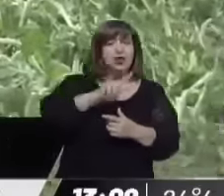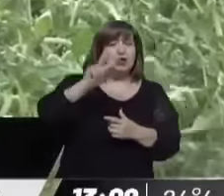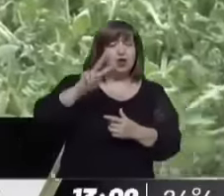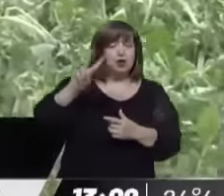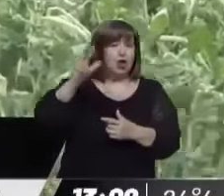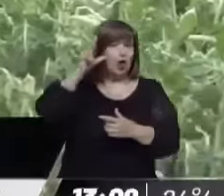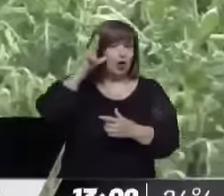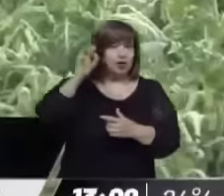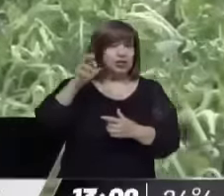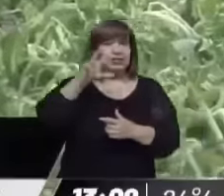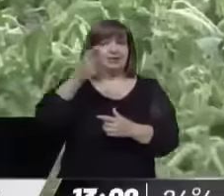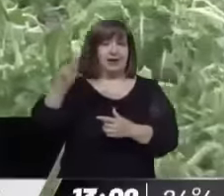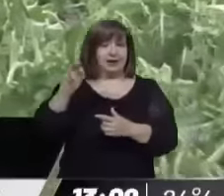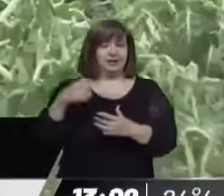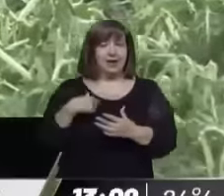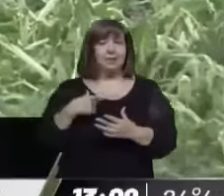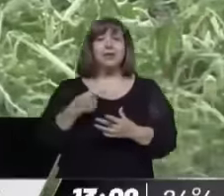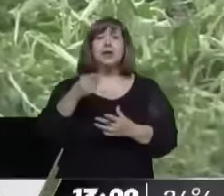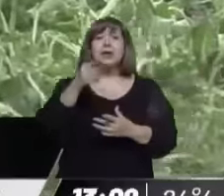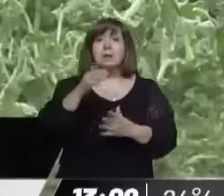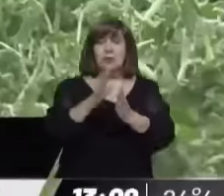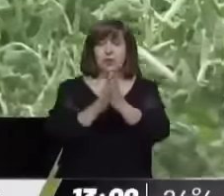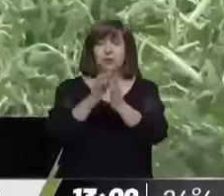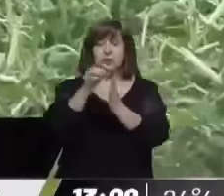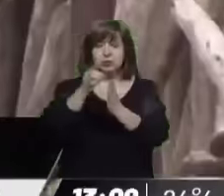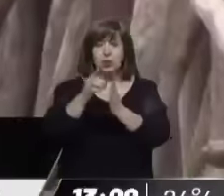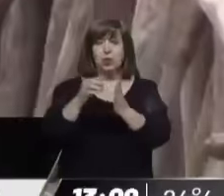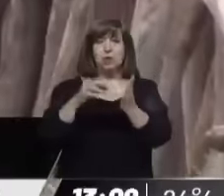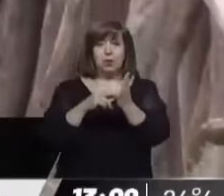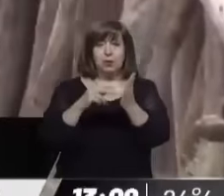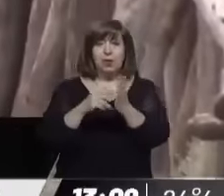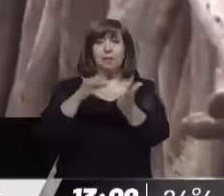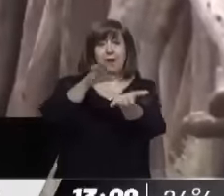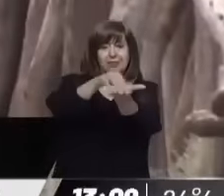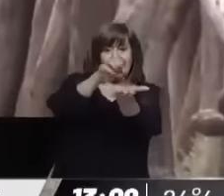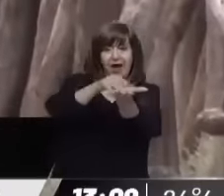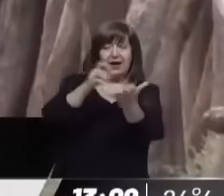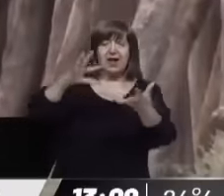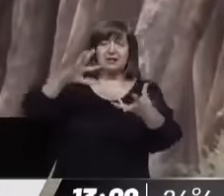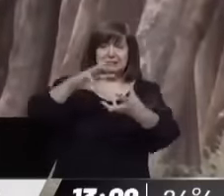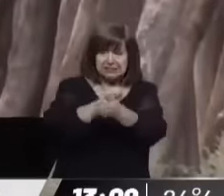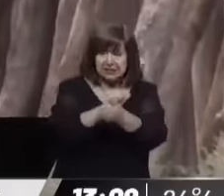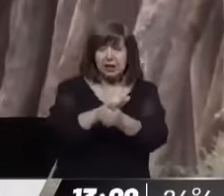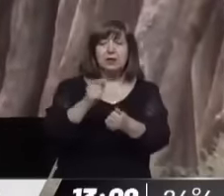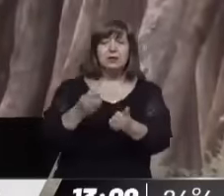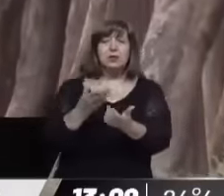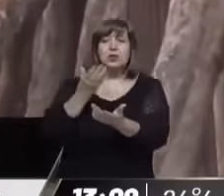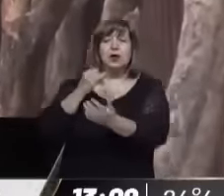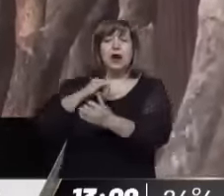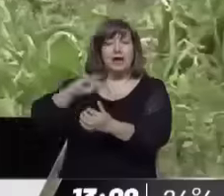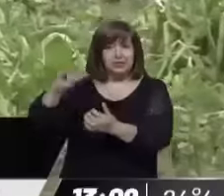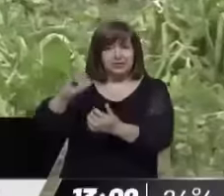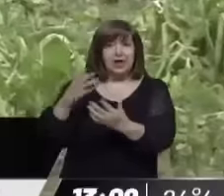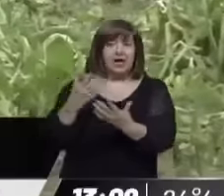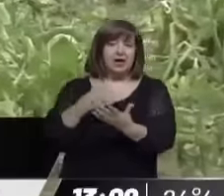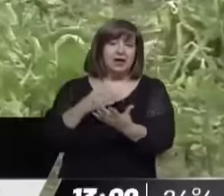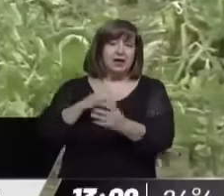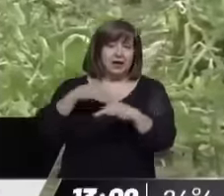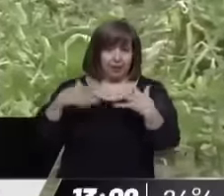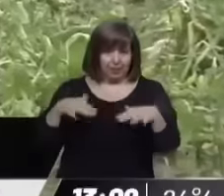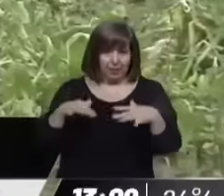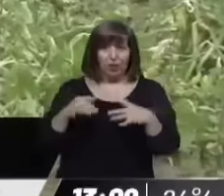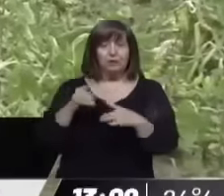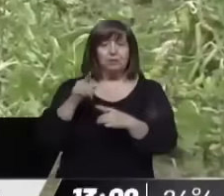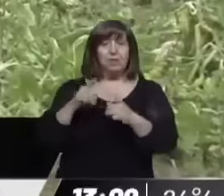0800-222-8030, uno de los puntos para aquellos productores que se quieren ir adelantando y que quieren ir viendo de qué manera llega la ayuda. La fuerza de la creciente